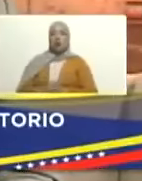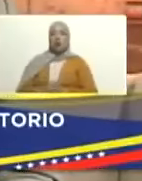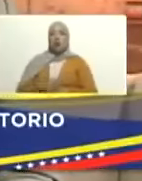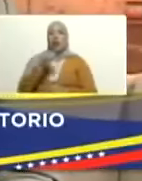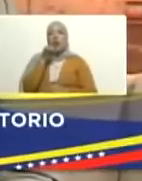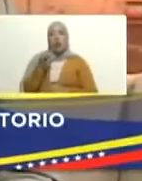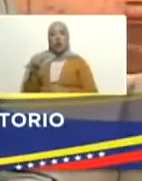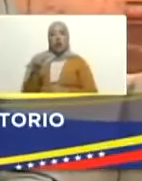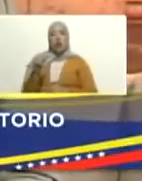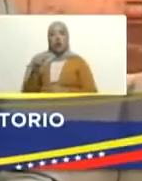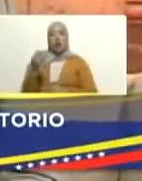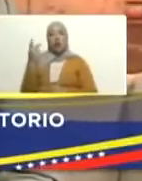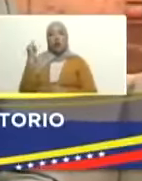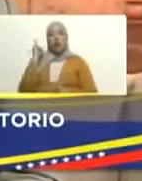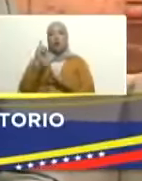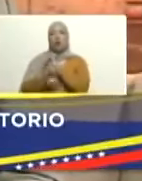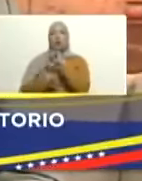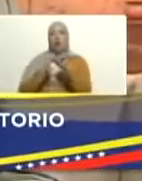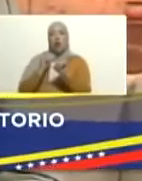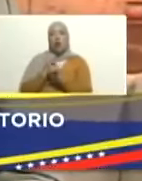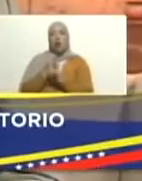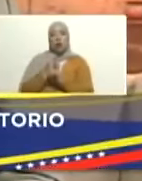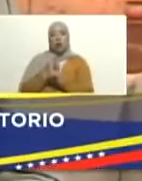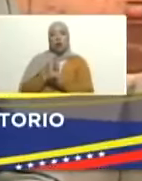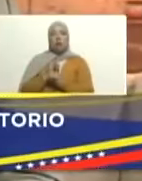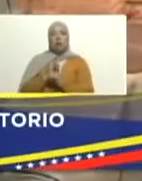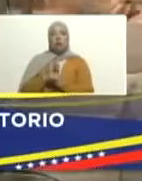denunciar internacionalmente